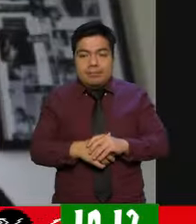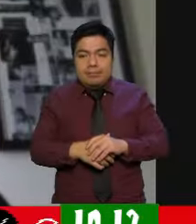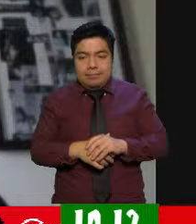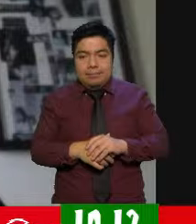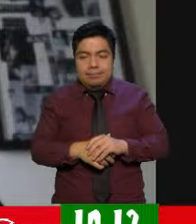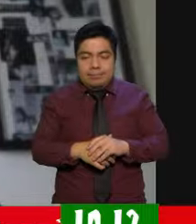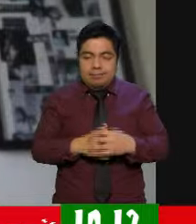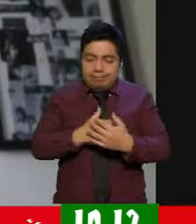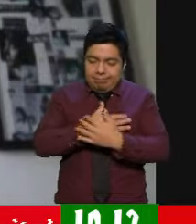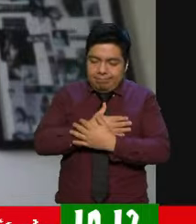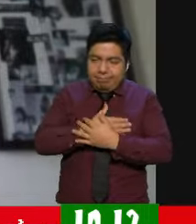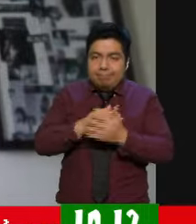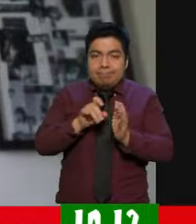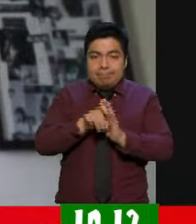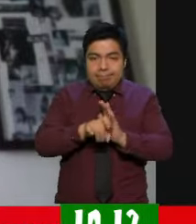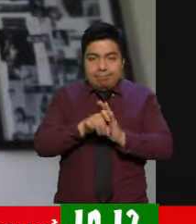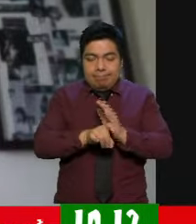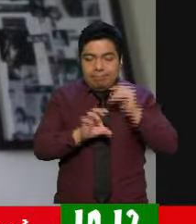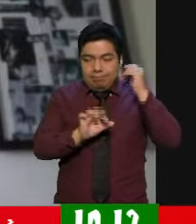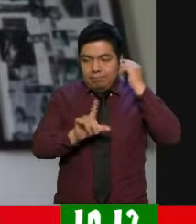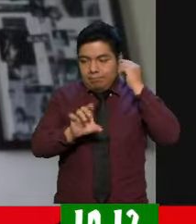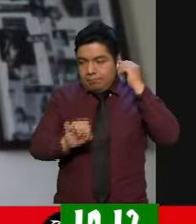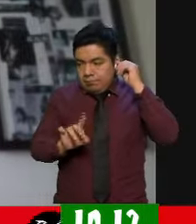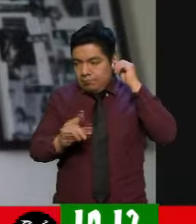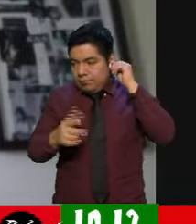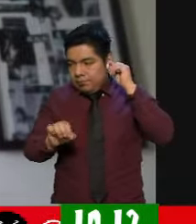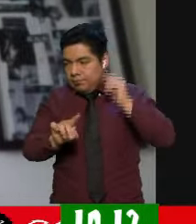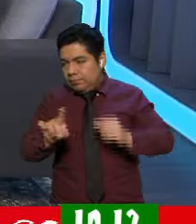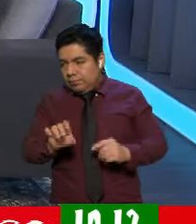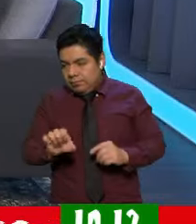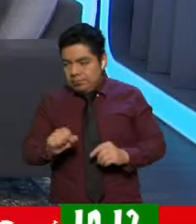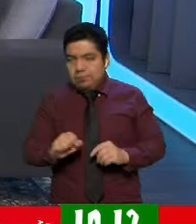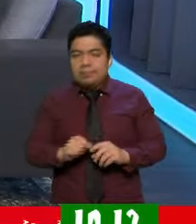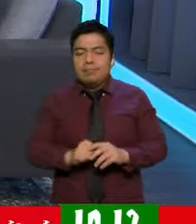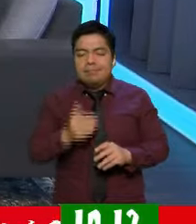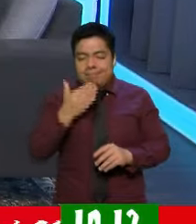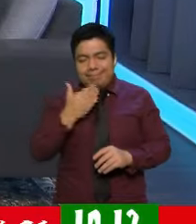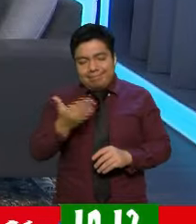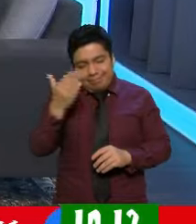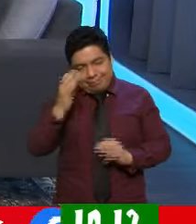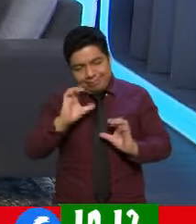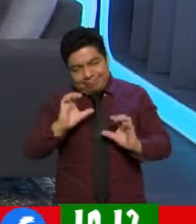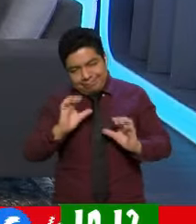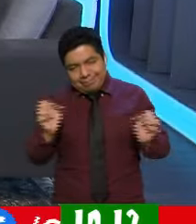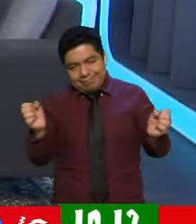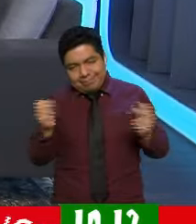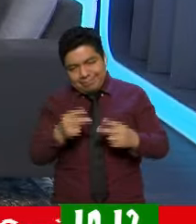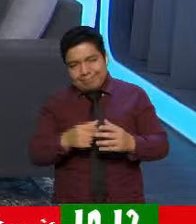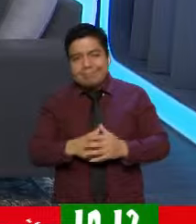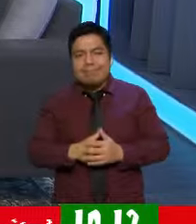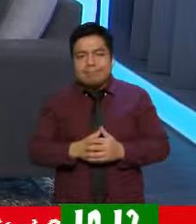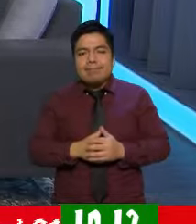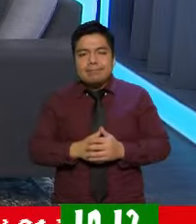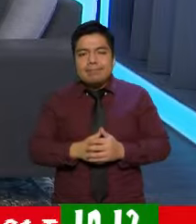un abrazo. Estoy en Instagram como Castillo Alejandro González. Ahí nos vamos encontrando. Ahí está. Cuídese y hablamos mucho de Margarita en la que sigue.